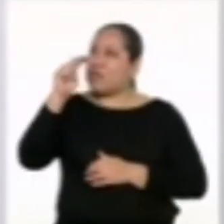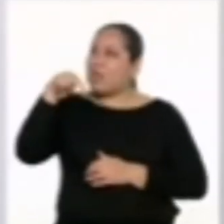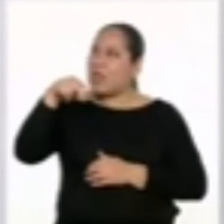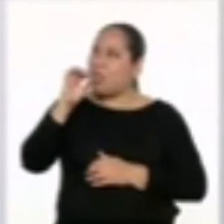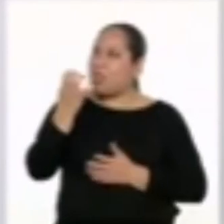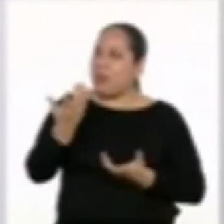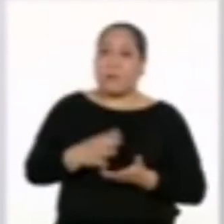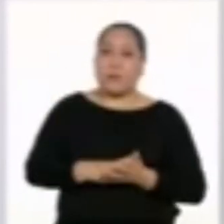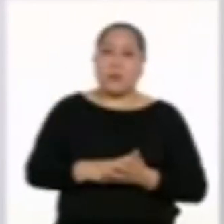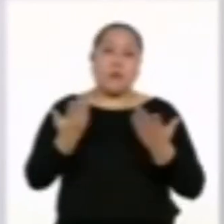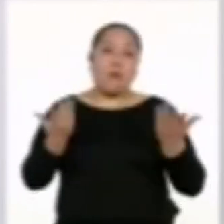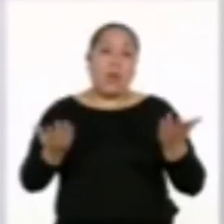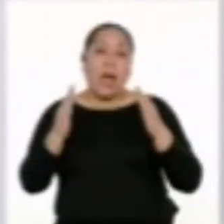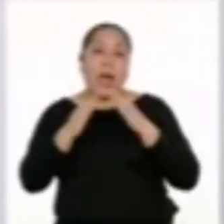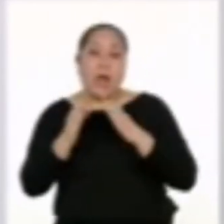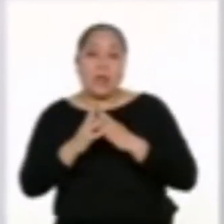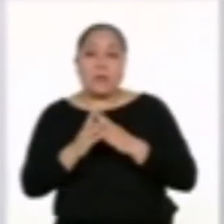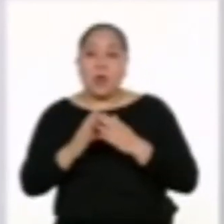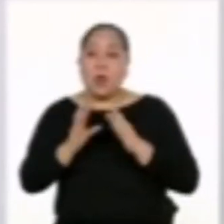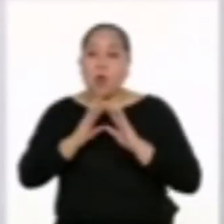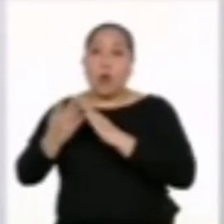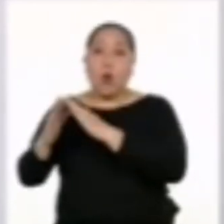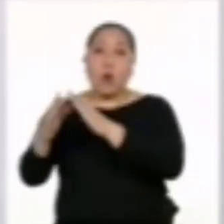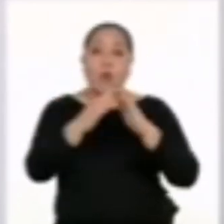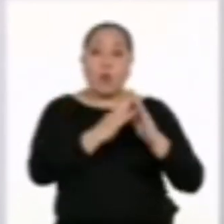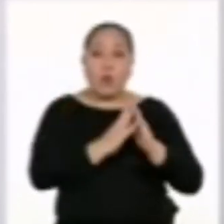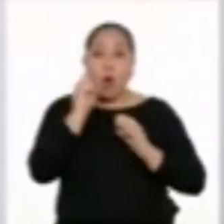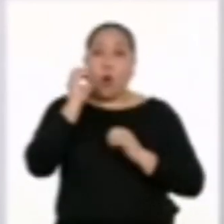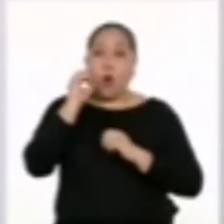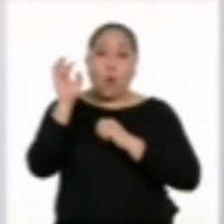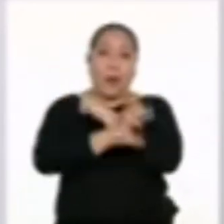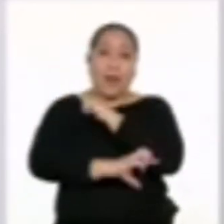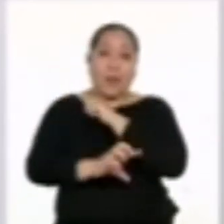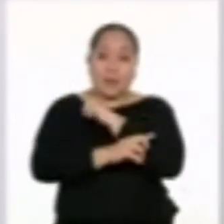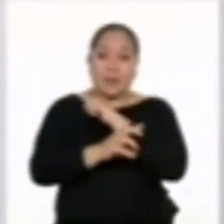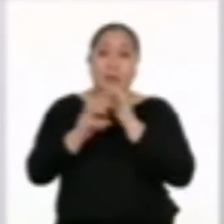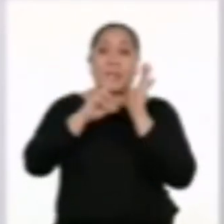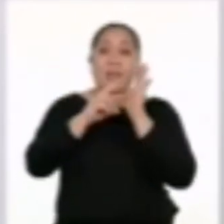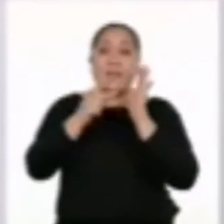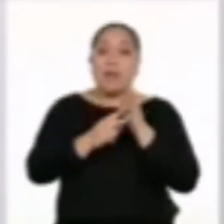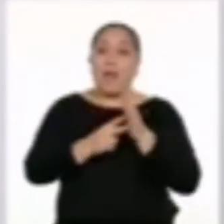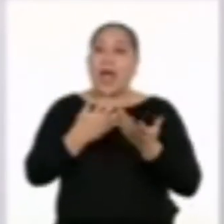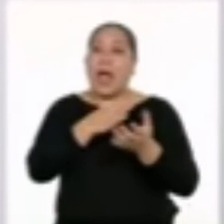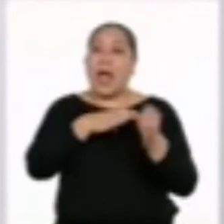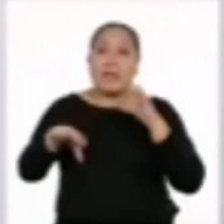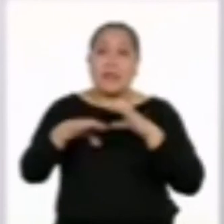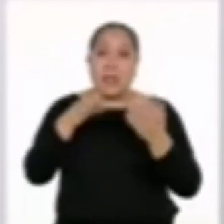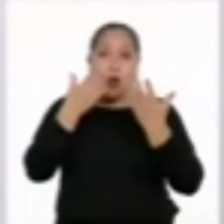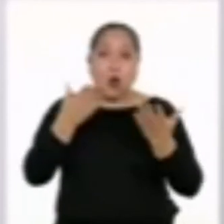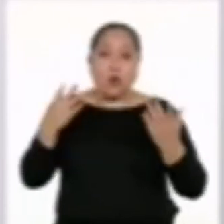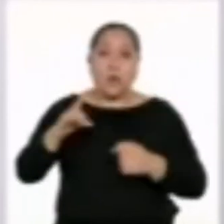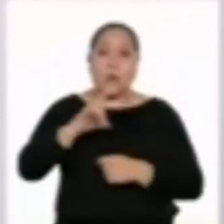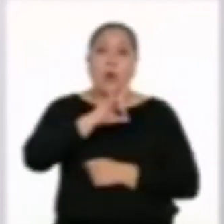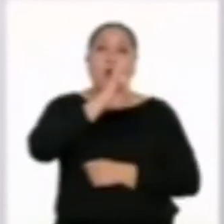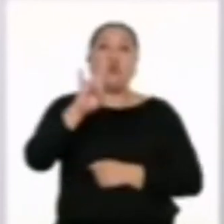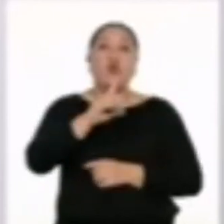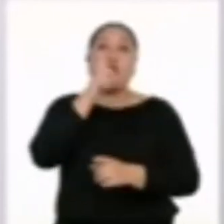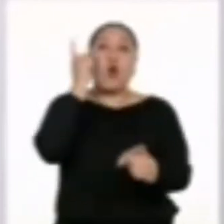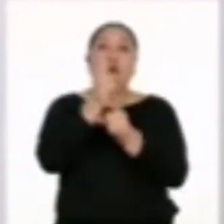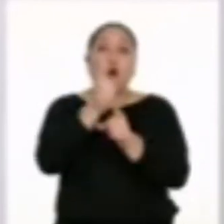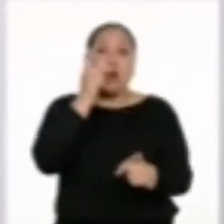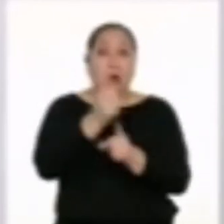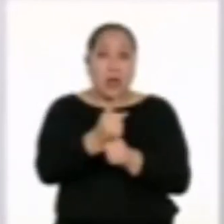una comunidad o un país ecoeficiente significa llevar a cabo acciones y planes para hacer un uso eficiente